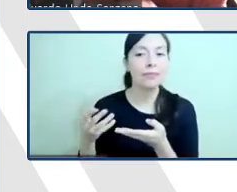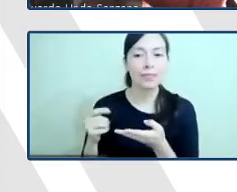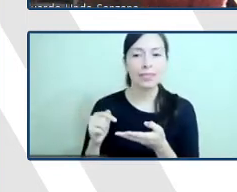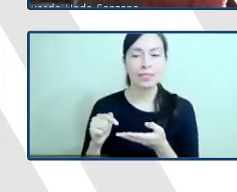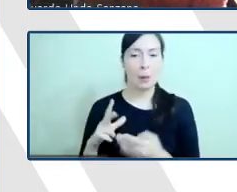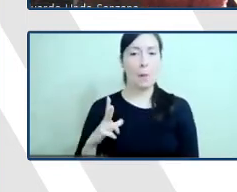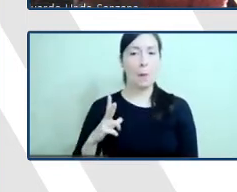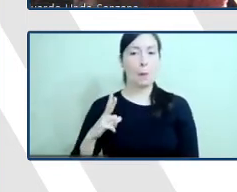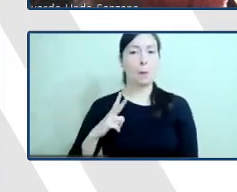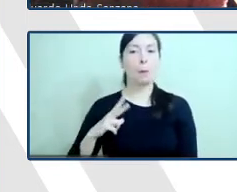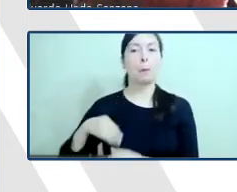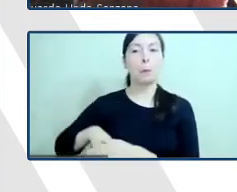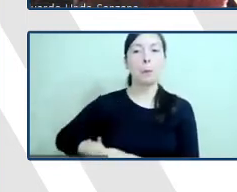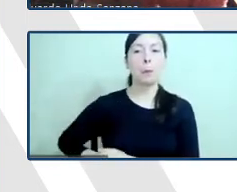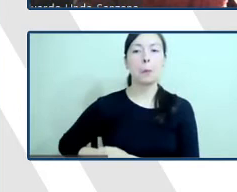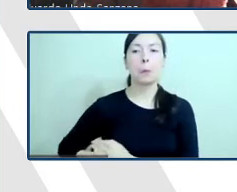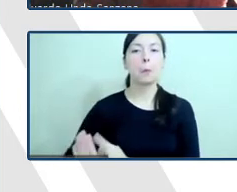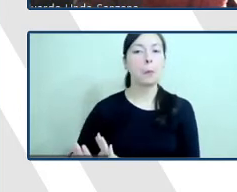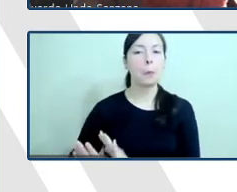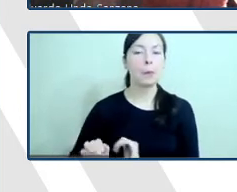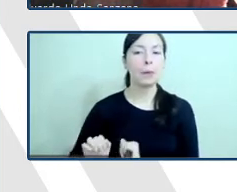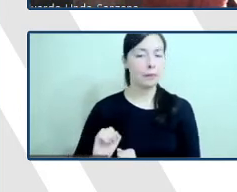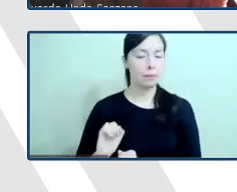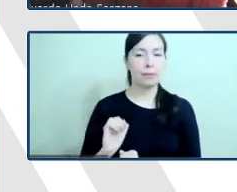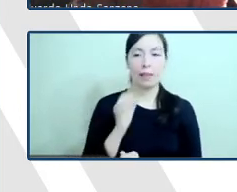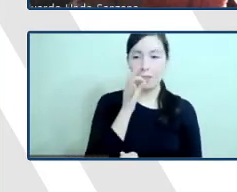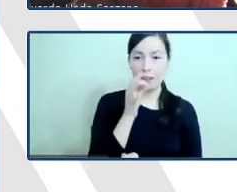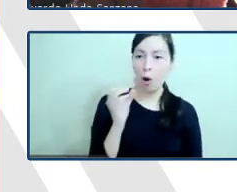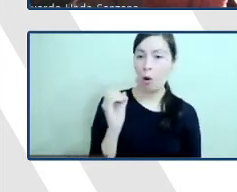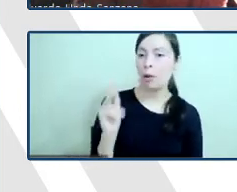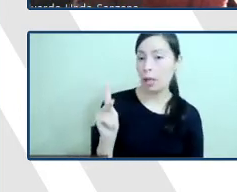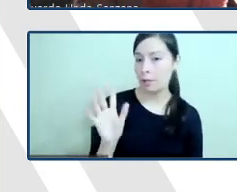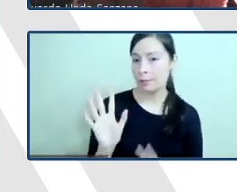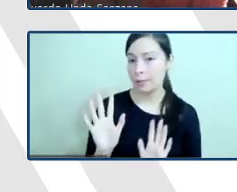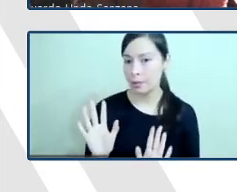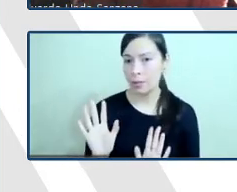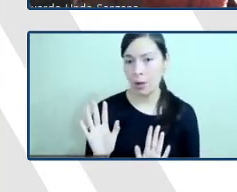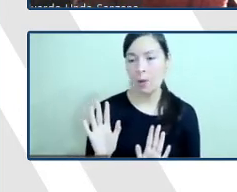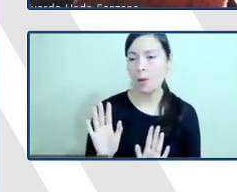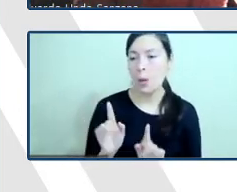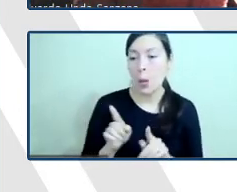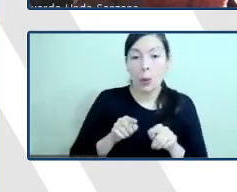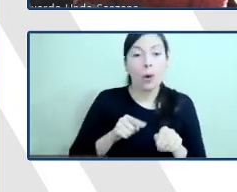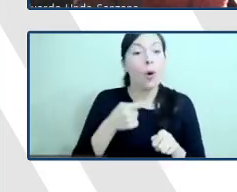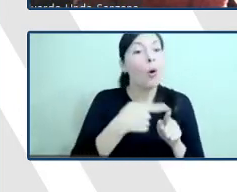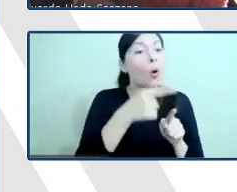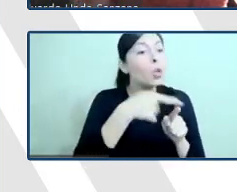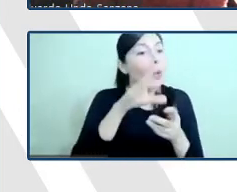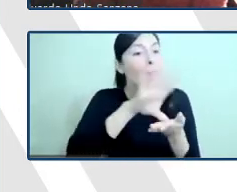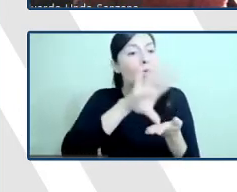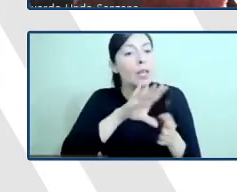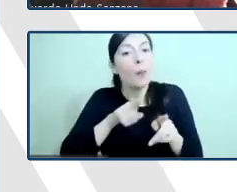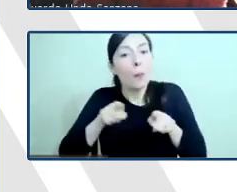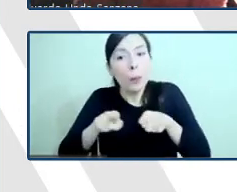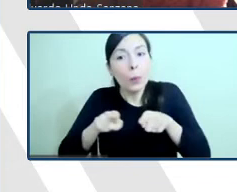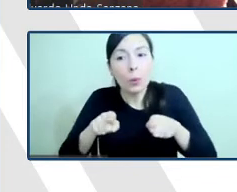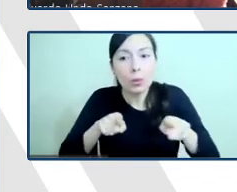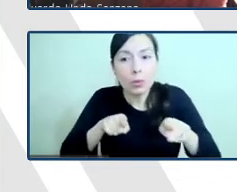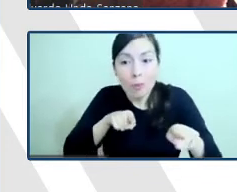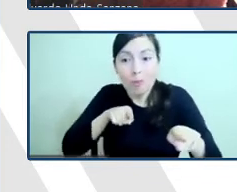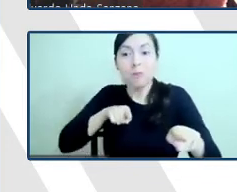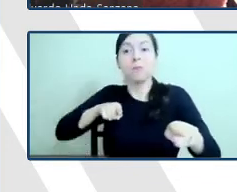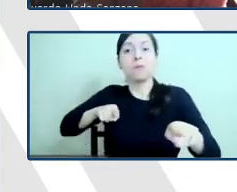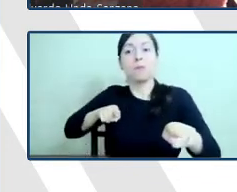diplomacia al bolsillo, dijo, ok, no podemos quedar atrás en esta cuestión, y autorizó a que en lugar de un cohete civil